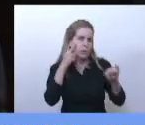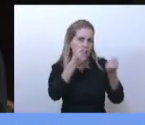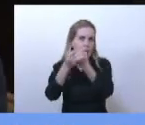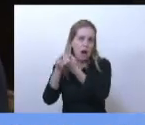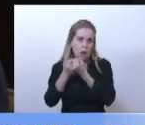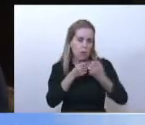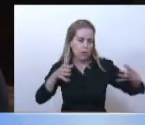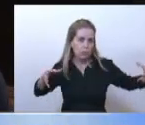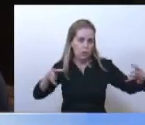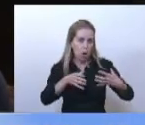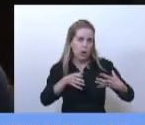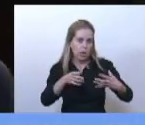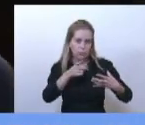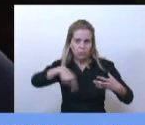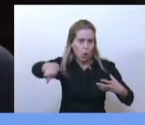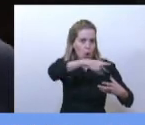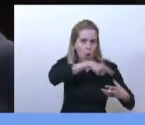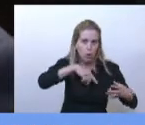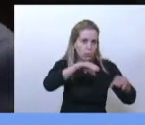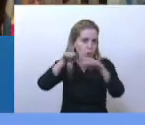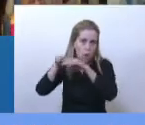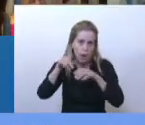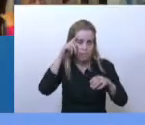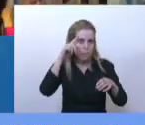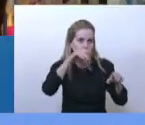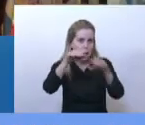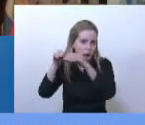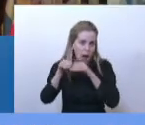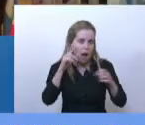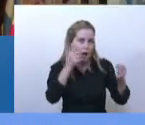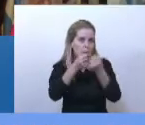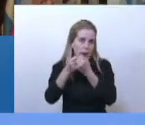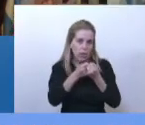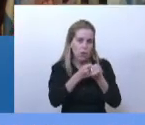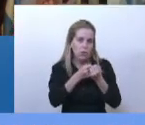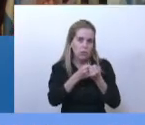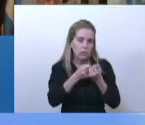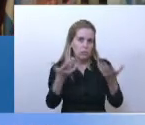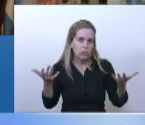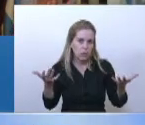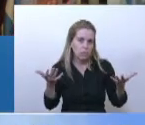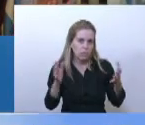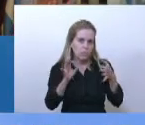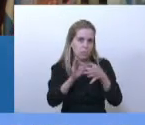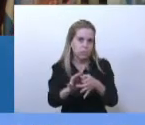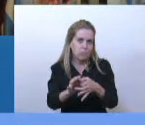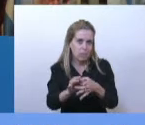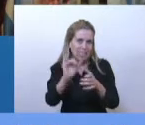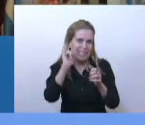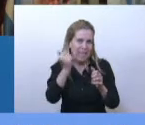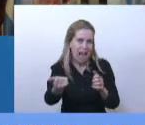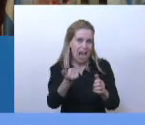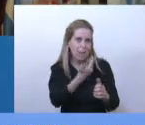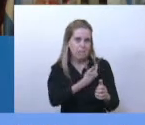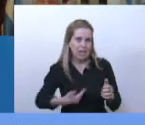mismos del bloque y espero a todos los miembros de éste este senado nuestra adhesión al duelo ha decretado por el